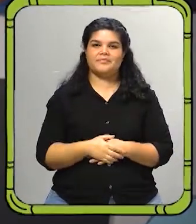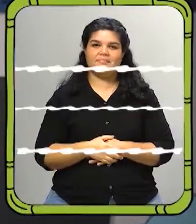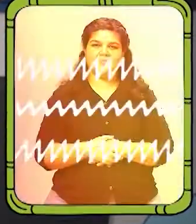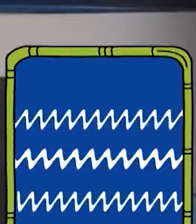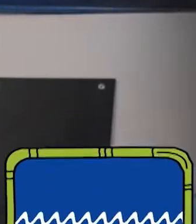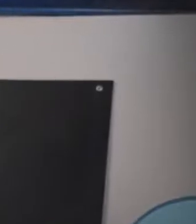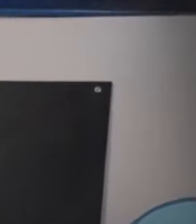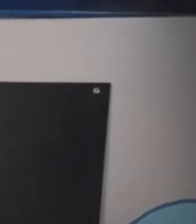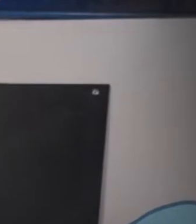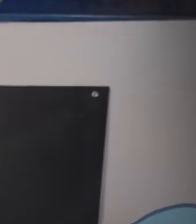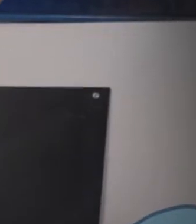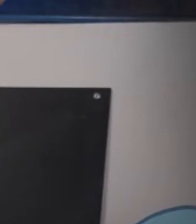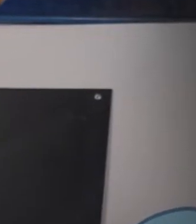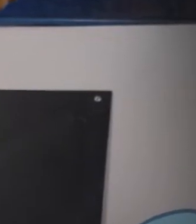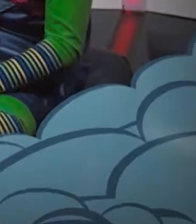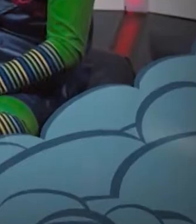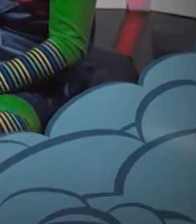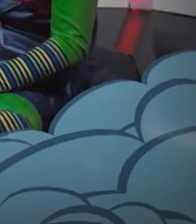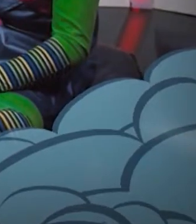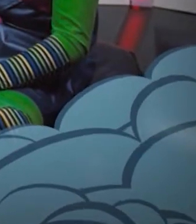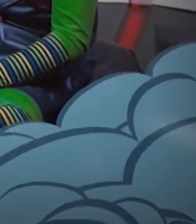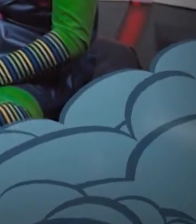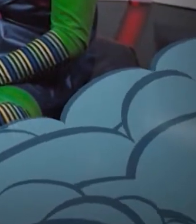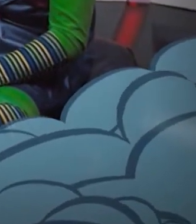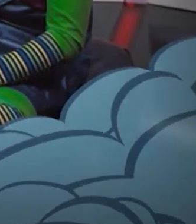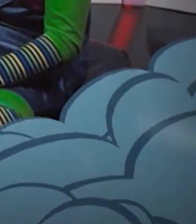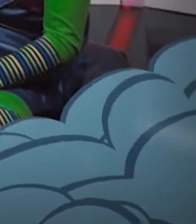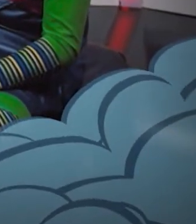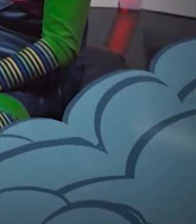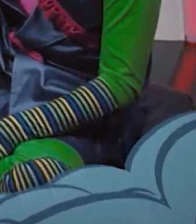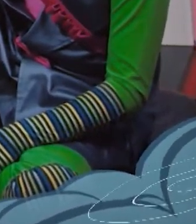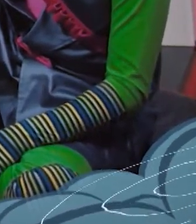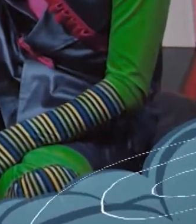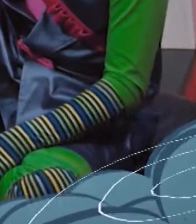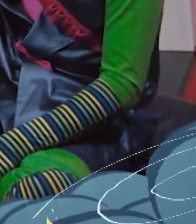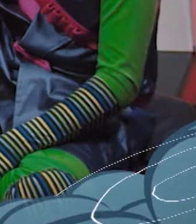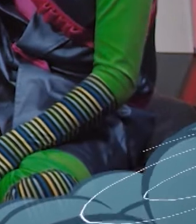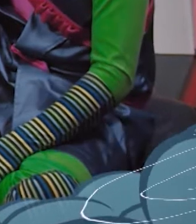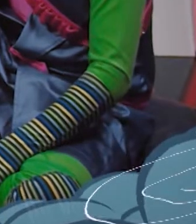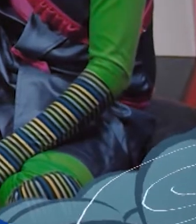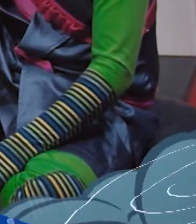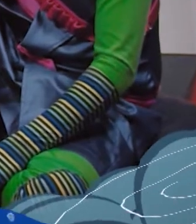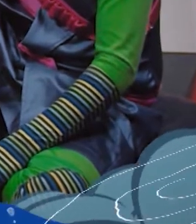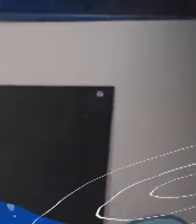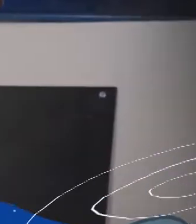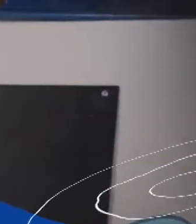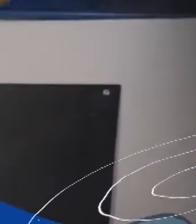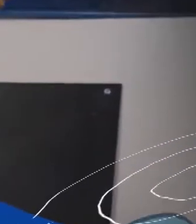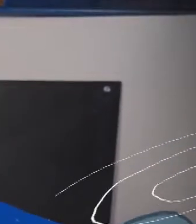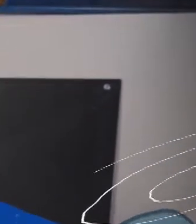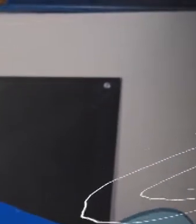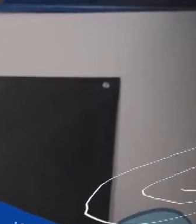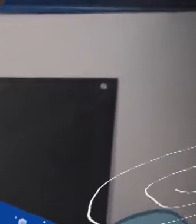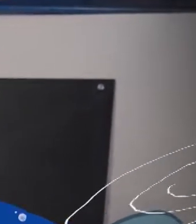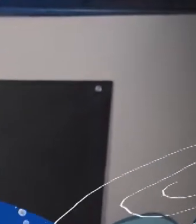dejándose fortalece el corazón, es de andar nuevos caminos, te hace olvidar el